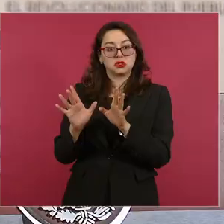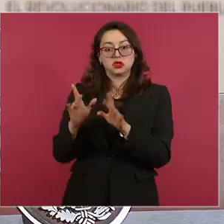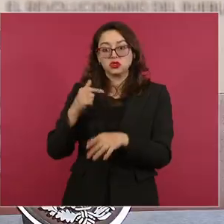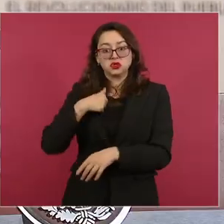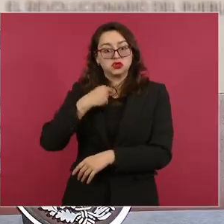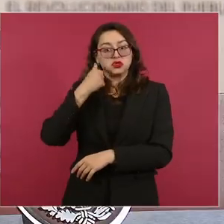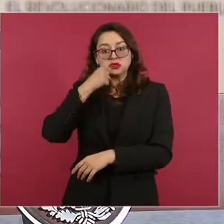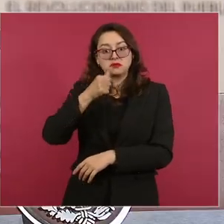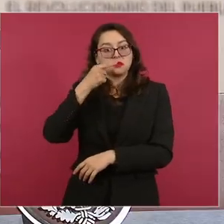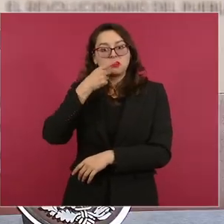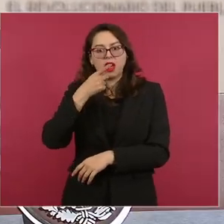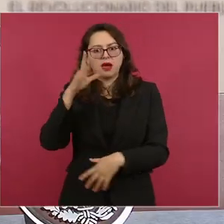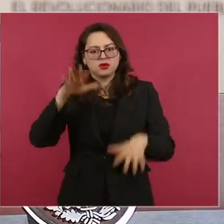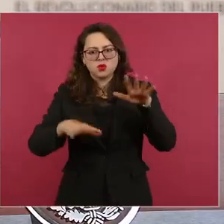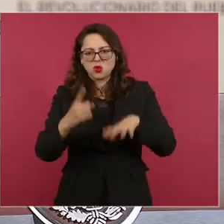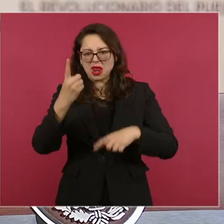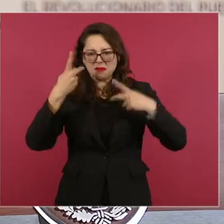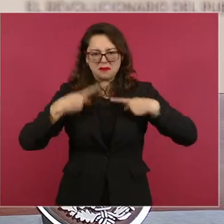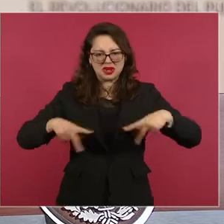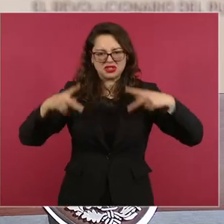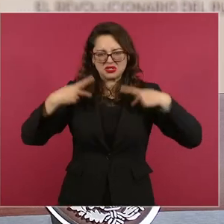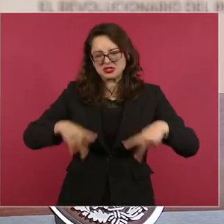muy reaccionaria.